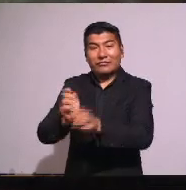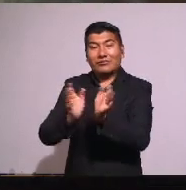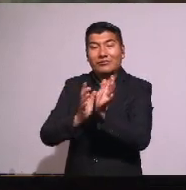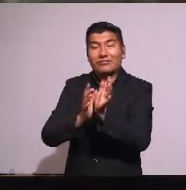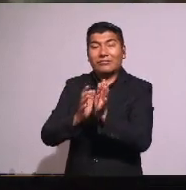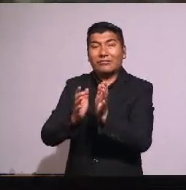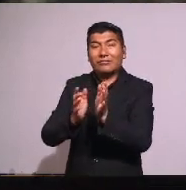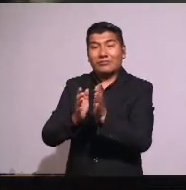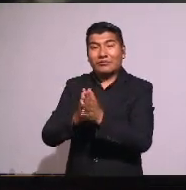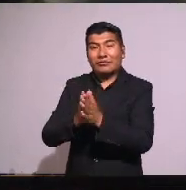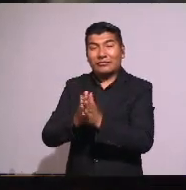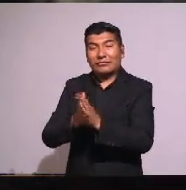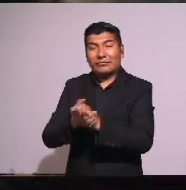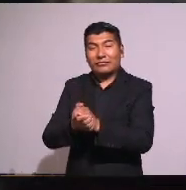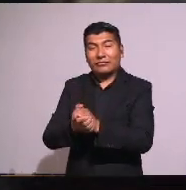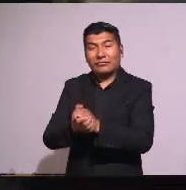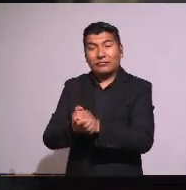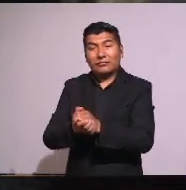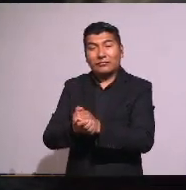Jerusalén.